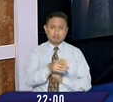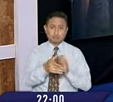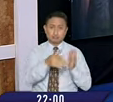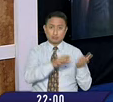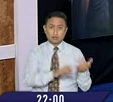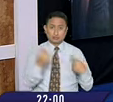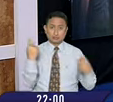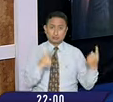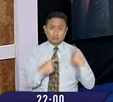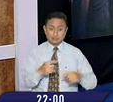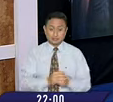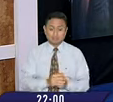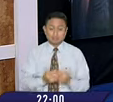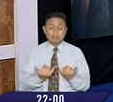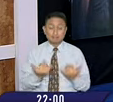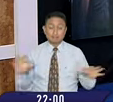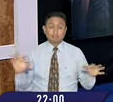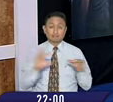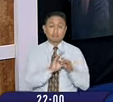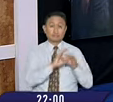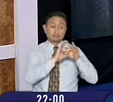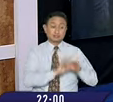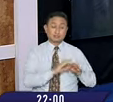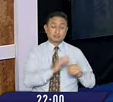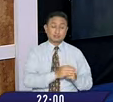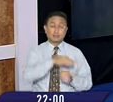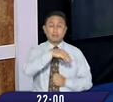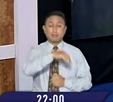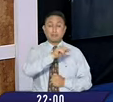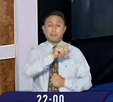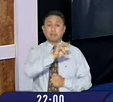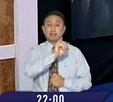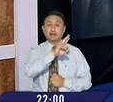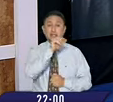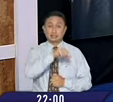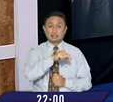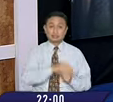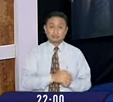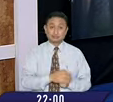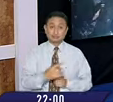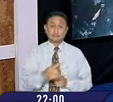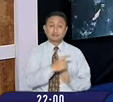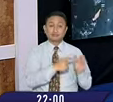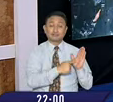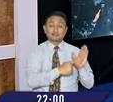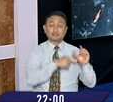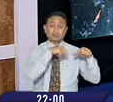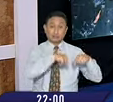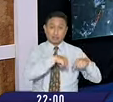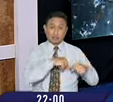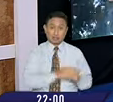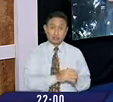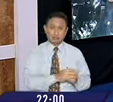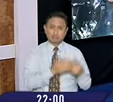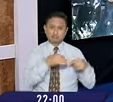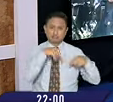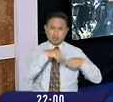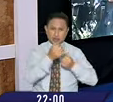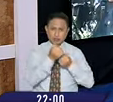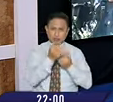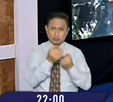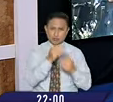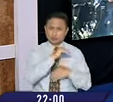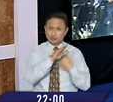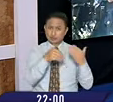y heridos. A esta hora nos vamos a enlazar con nuestra compañera Marilyn Jaramillo, quien se encuentra en los exteriores